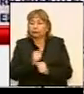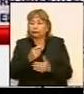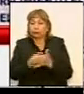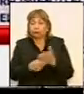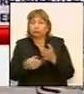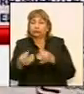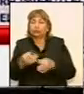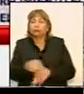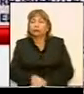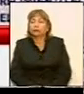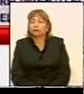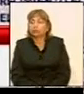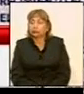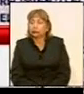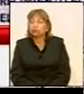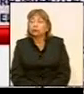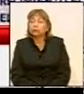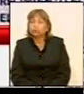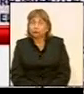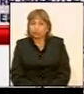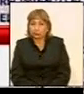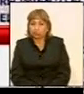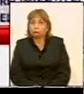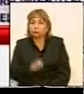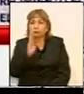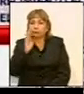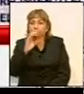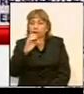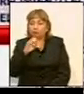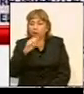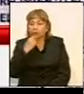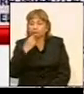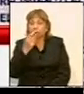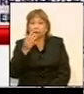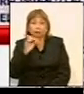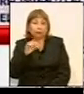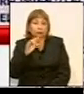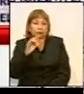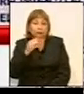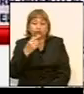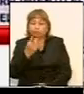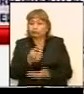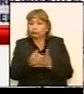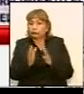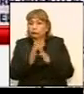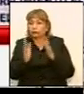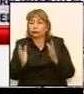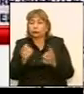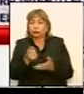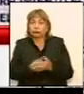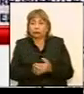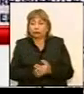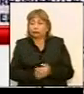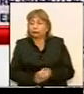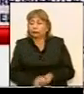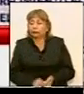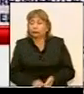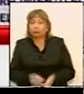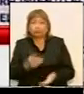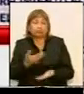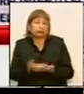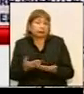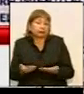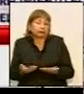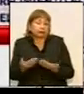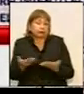commodities. Ese es el P. Respecto del Q, respecto de la cantidad, lo que hemos supuesto